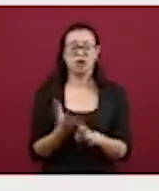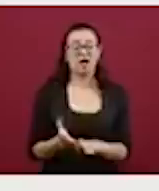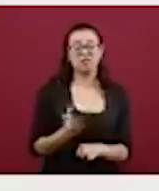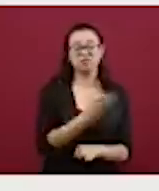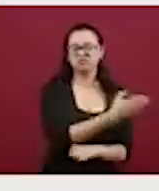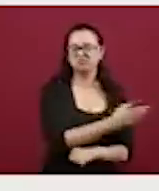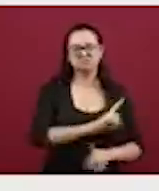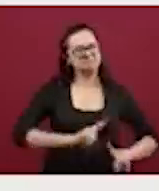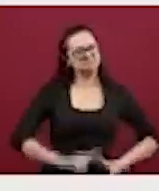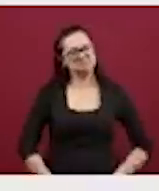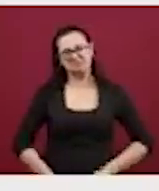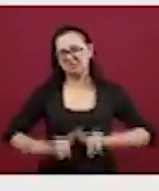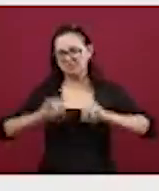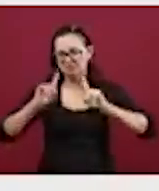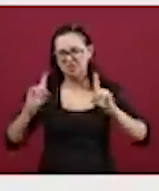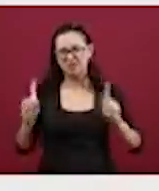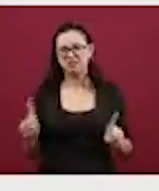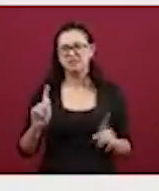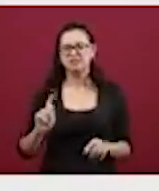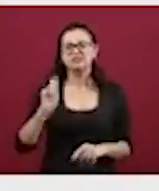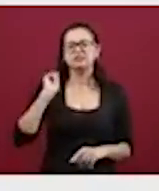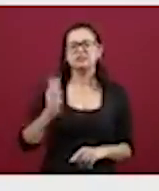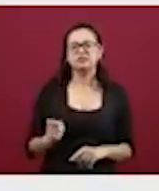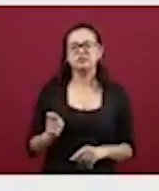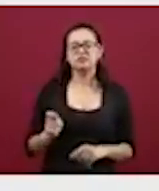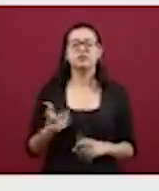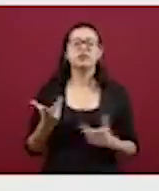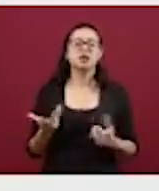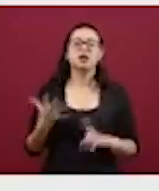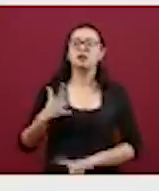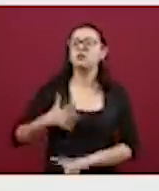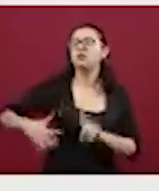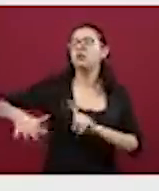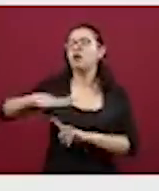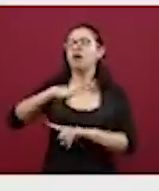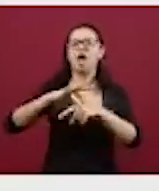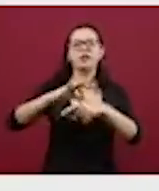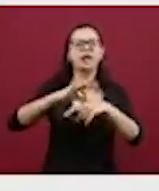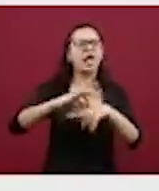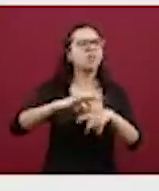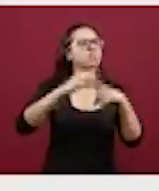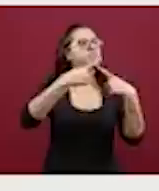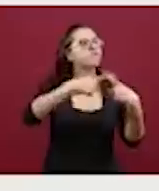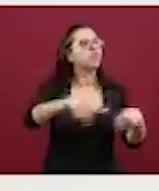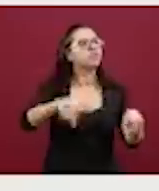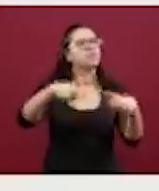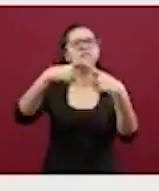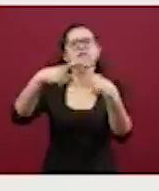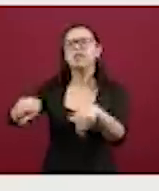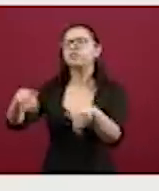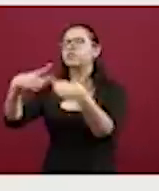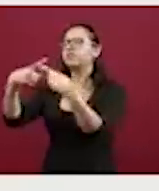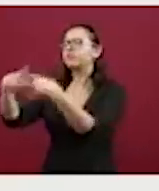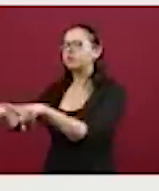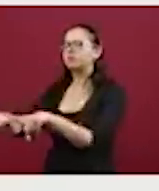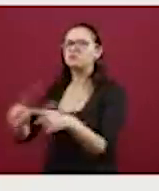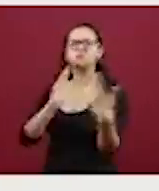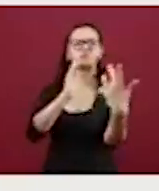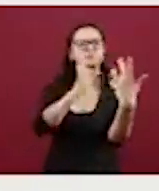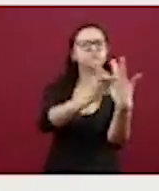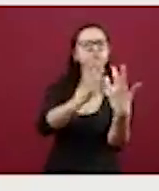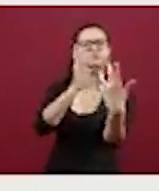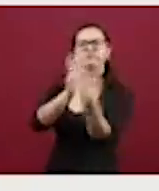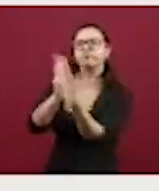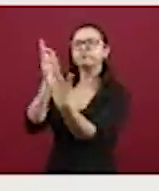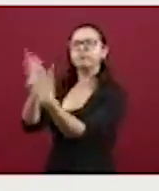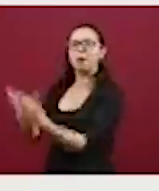previa. Una educación para las diferentes realidades de México, una educación pertinente con